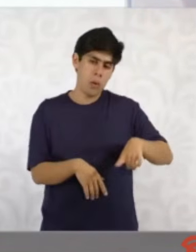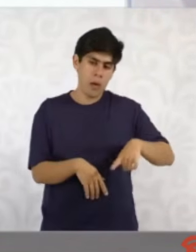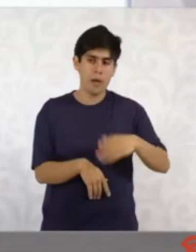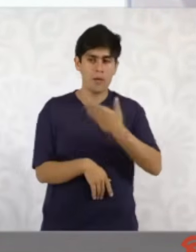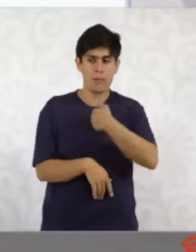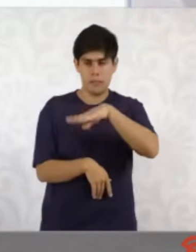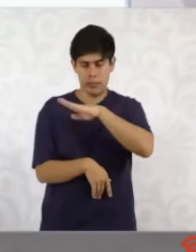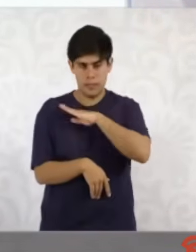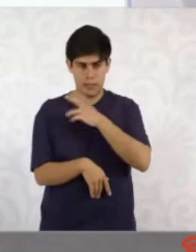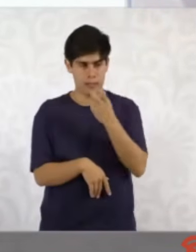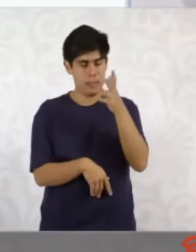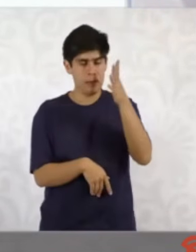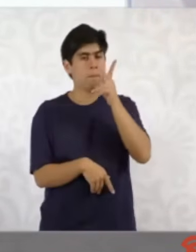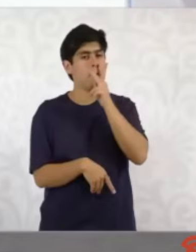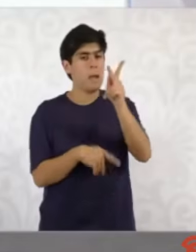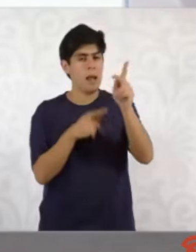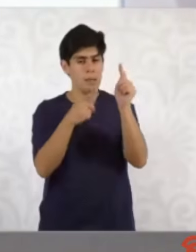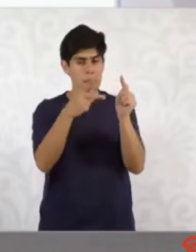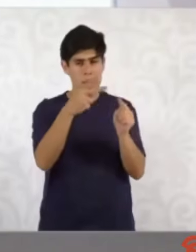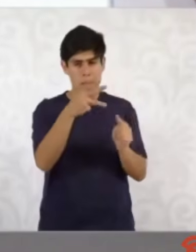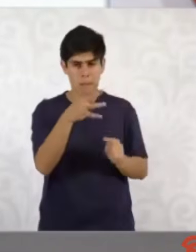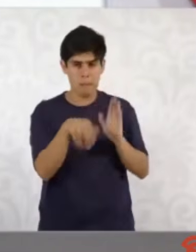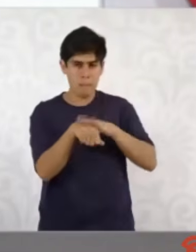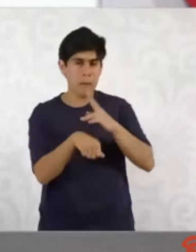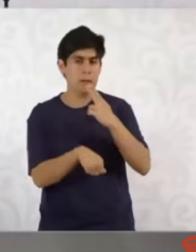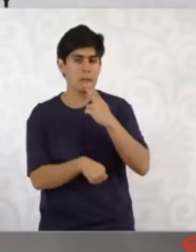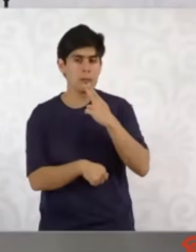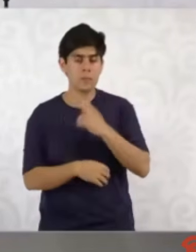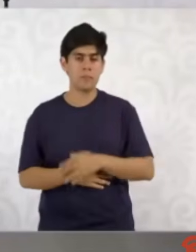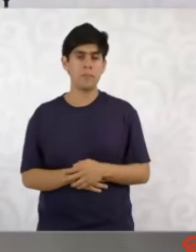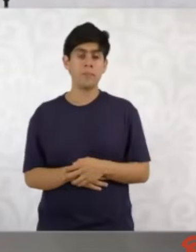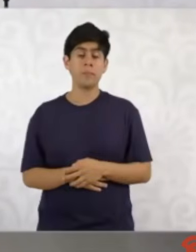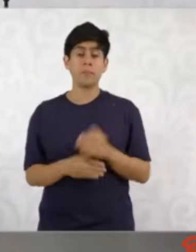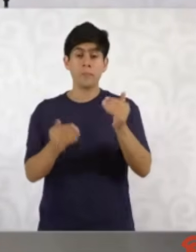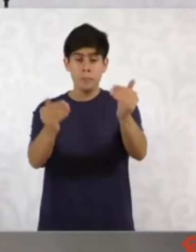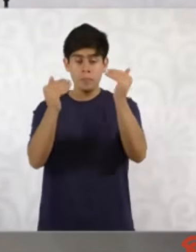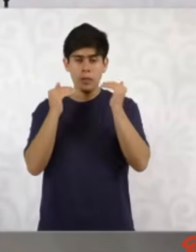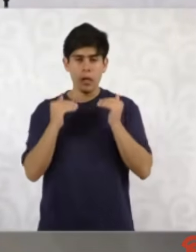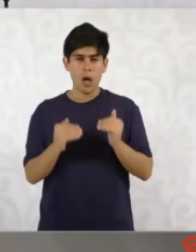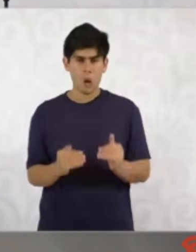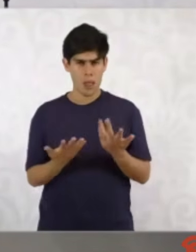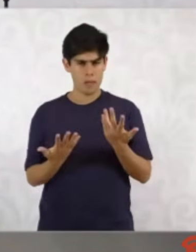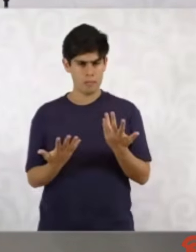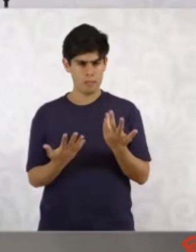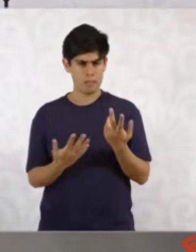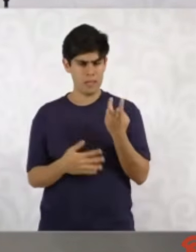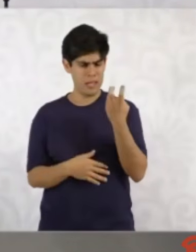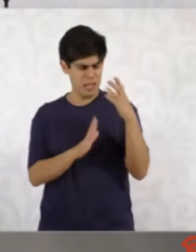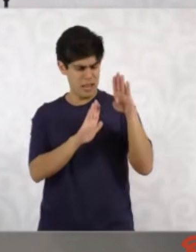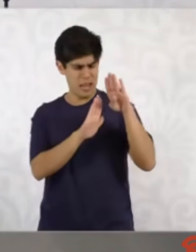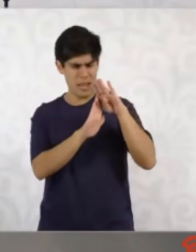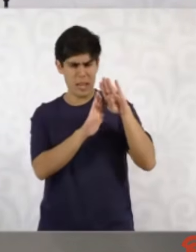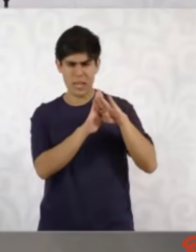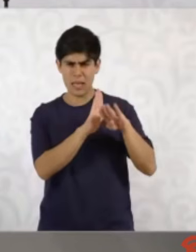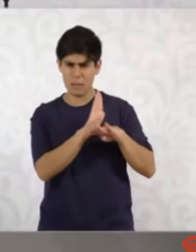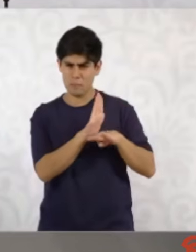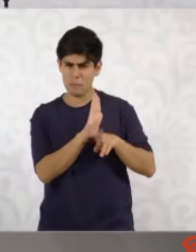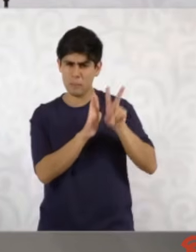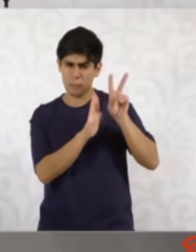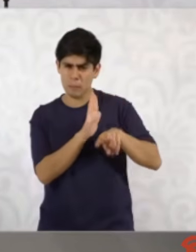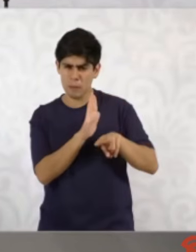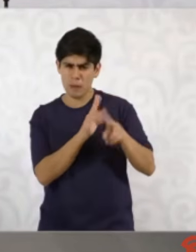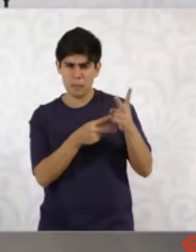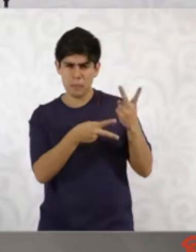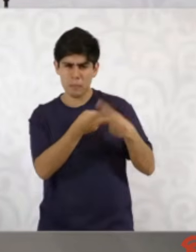Adelante. Vale la pena, primero que nada, entender de dónde vienen estos lineamientos. Primero que nada,